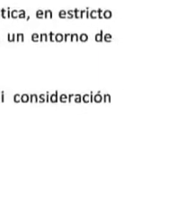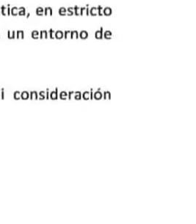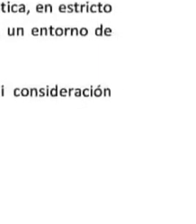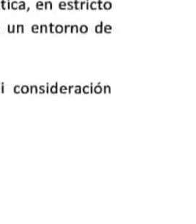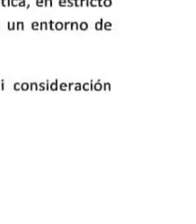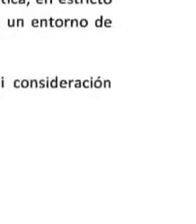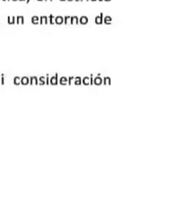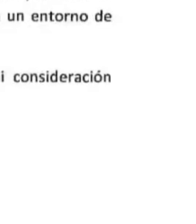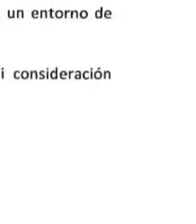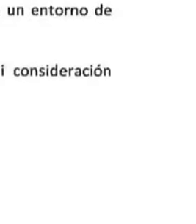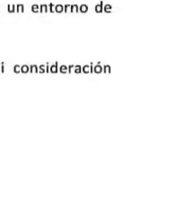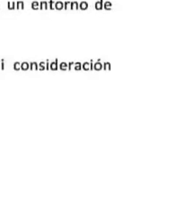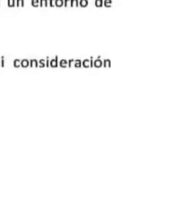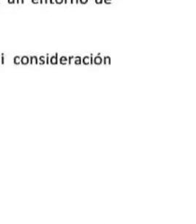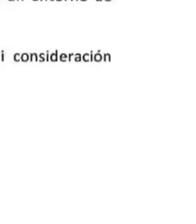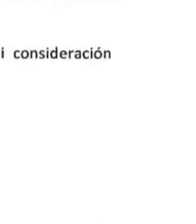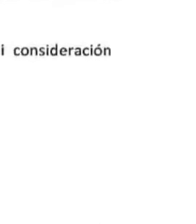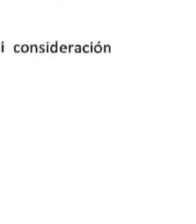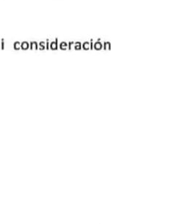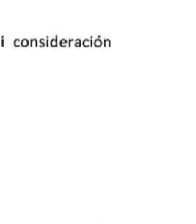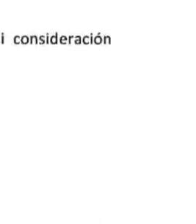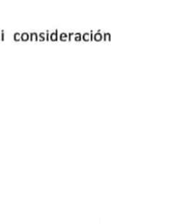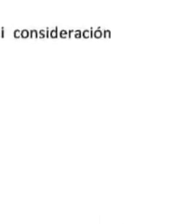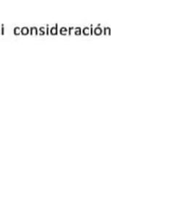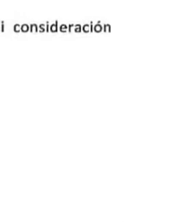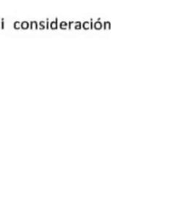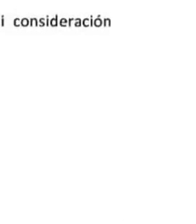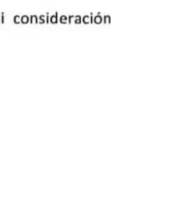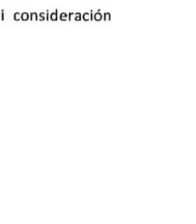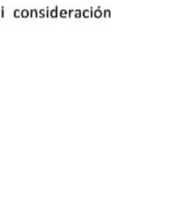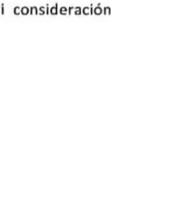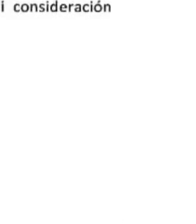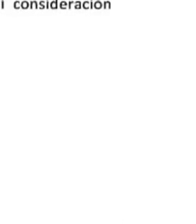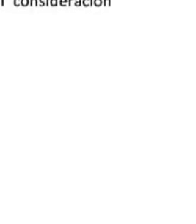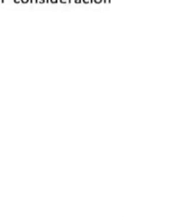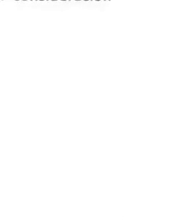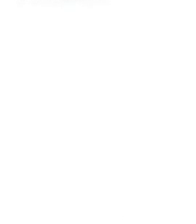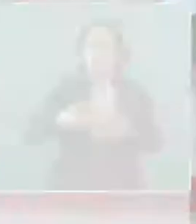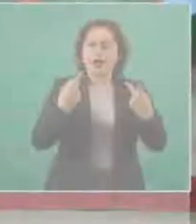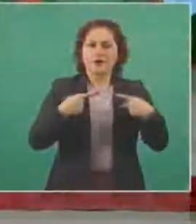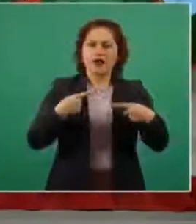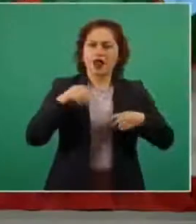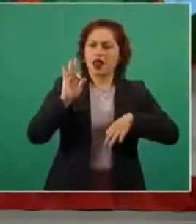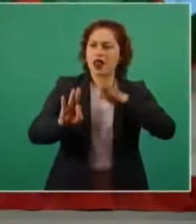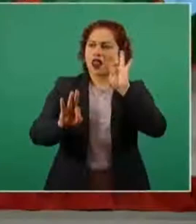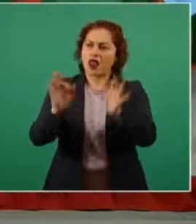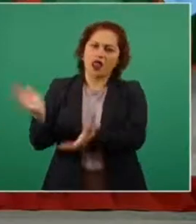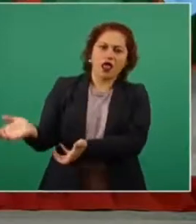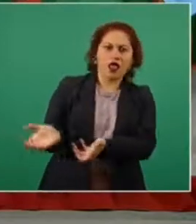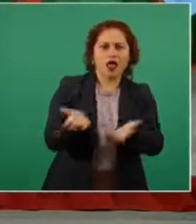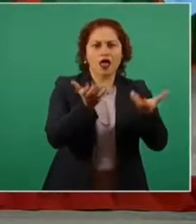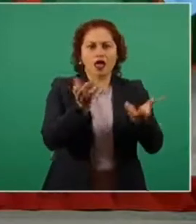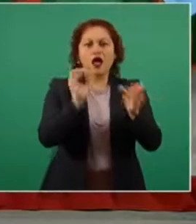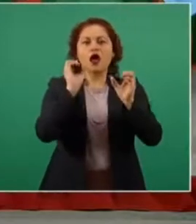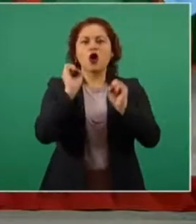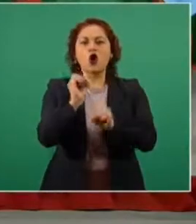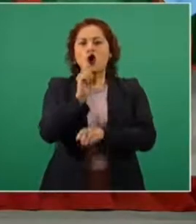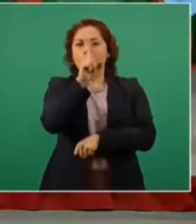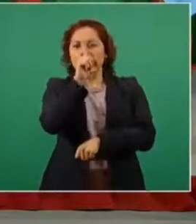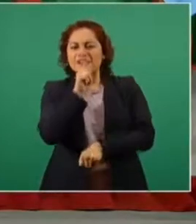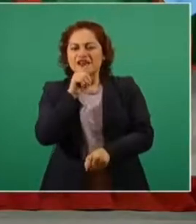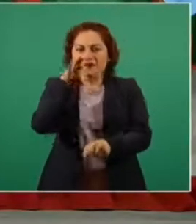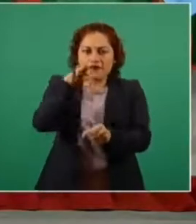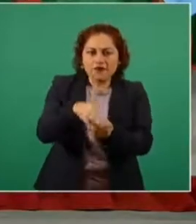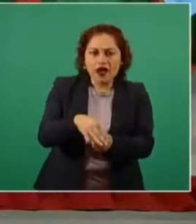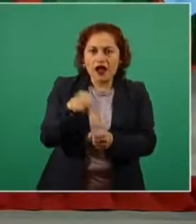y la trascendencia de las lecciones que nos deja el encuentro histórico que nos expone de ejemplo lo anterior después de que el presidente lópez